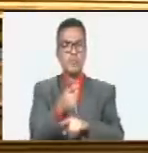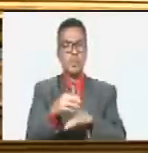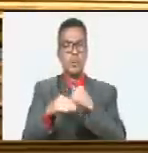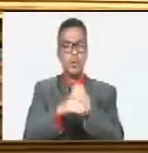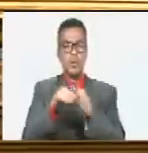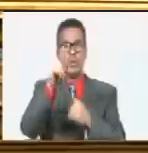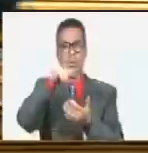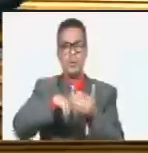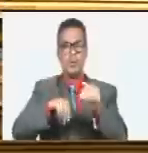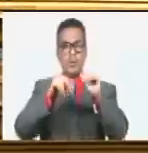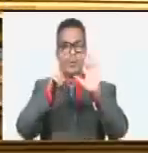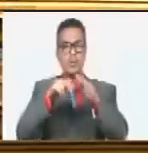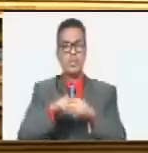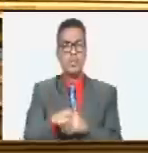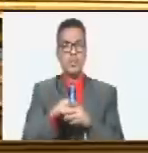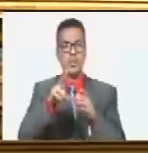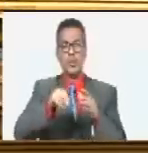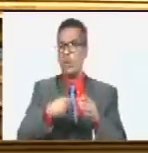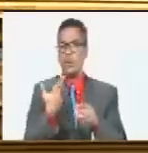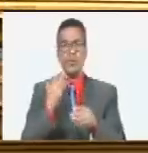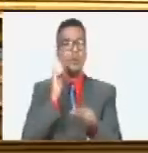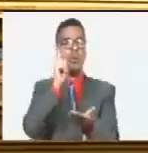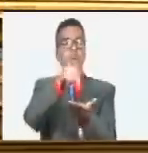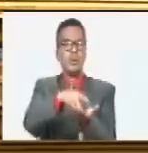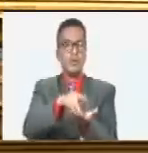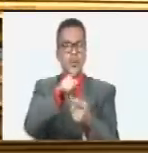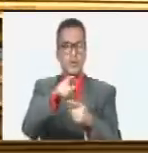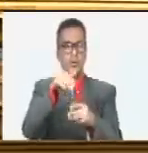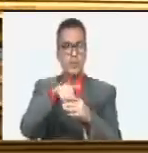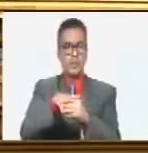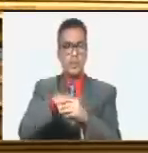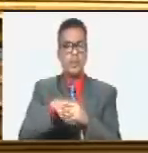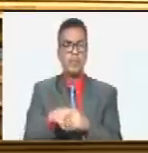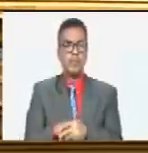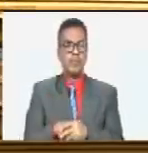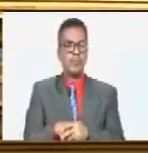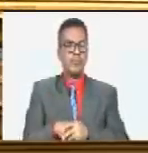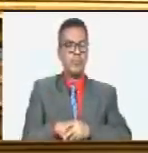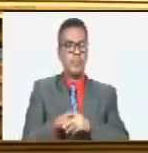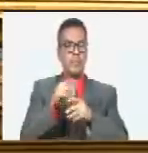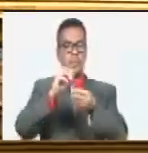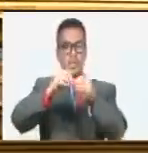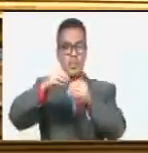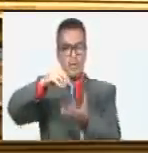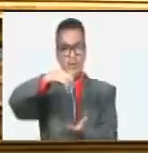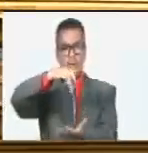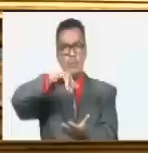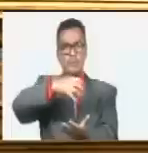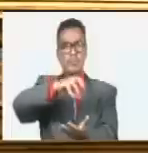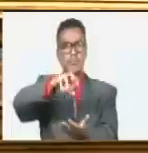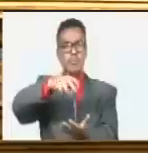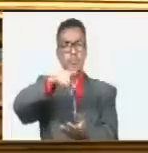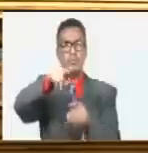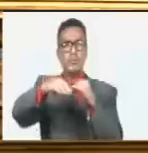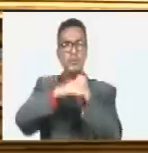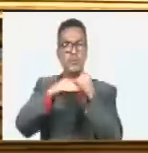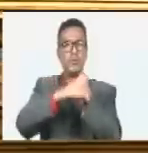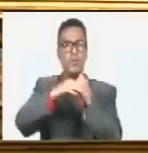17 que no podían participar en elecciones. Así de marionetas son, así de títeres son.